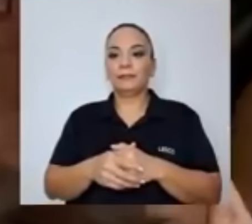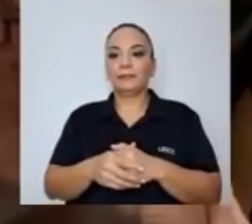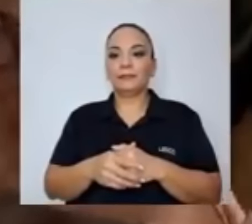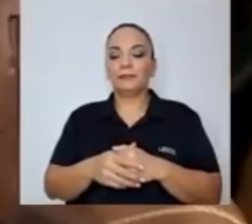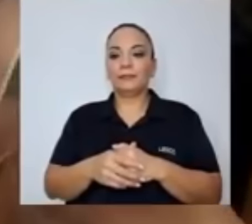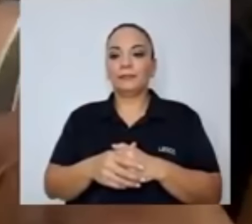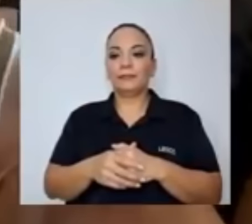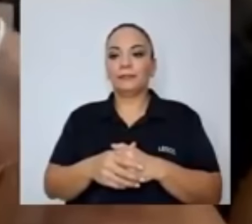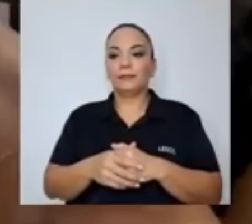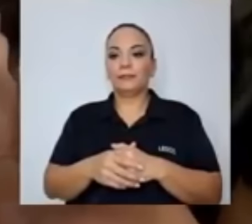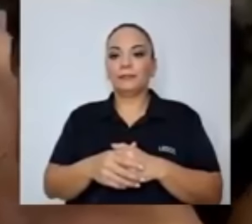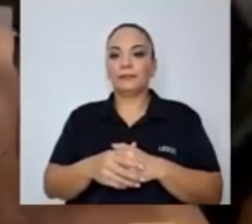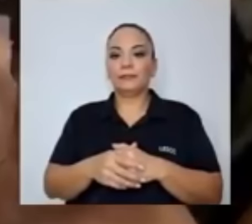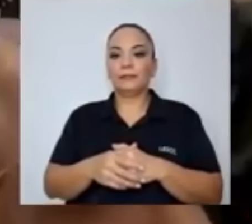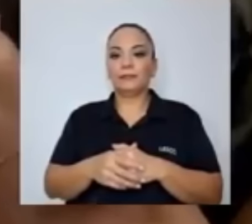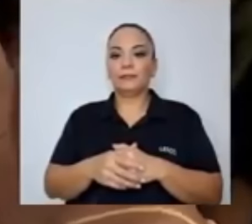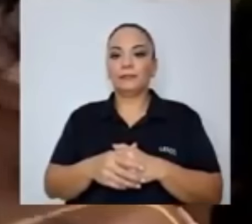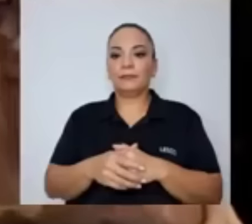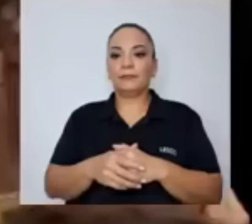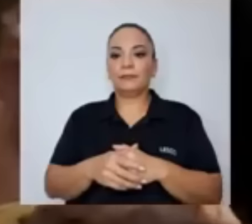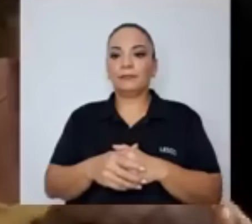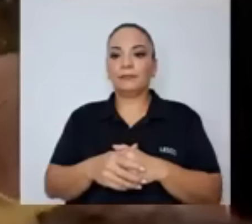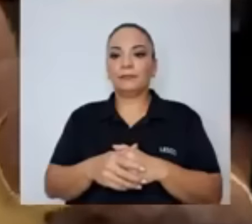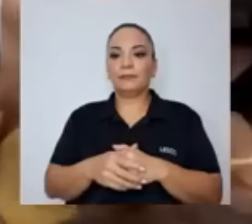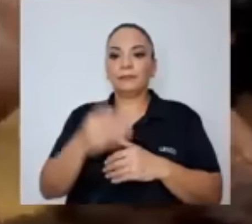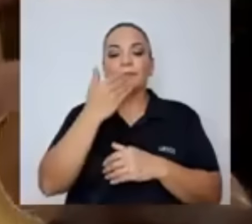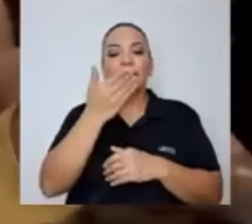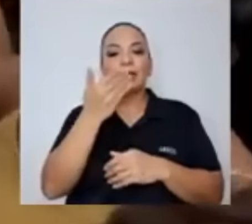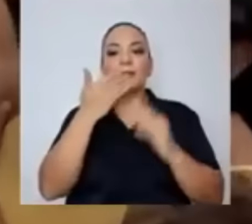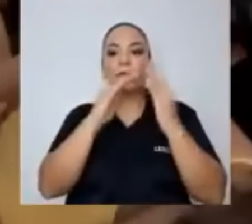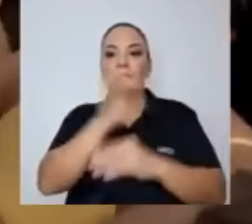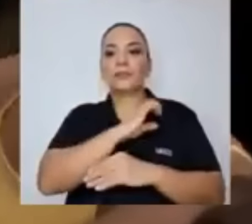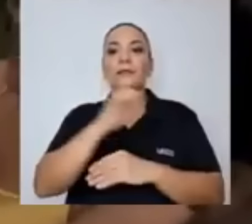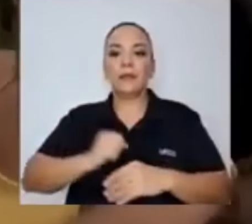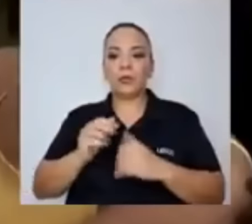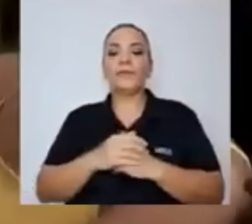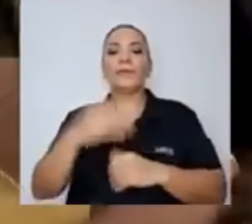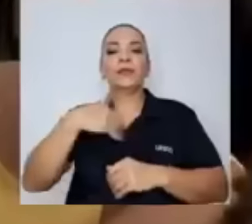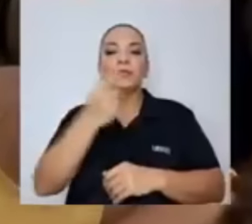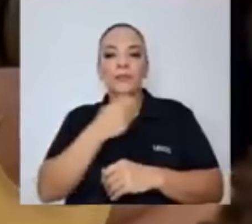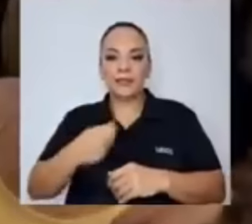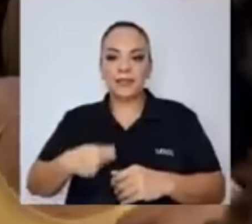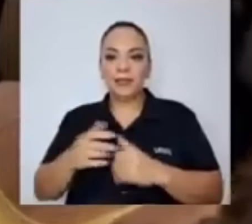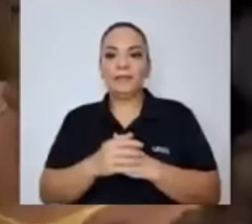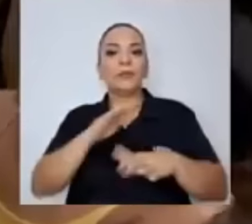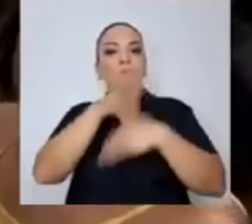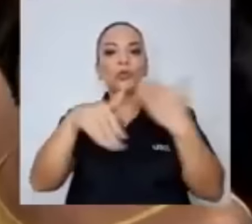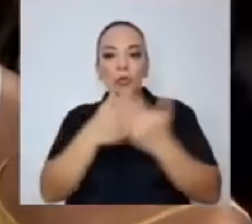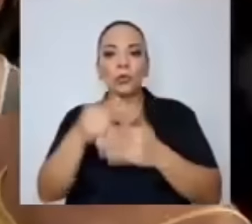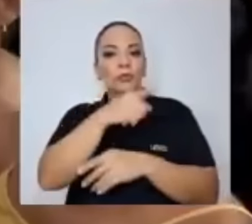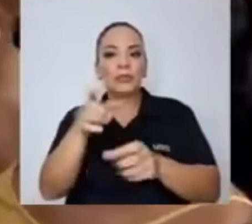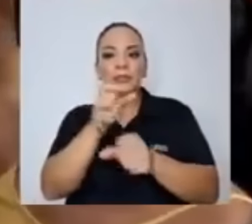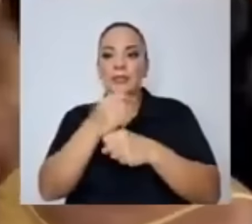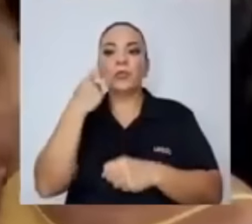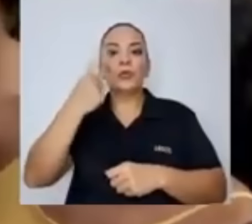Hable, hable. Le agradecemos mucho al pueblo salvadoreño, al señor presidente, por todo lo que están haciendo